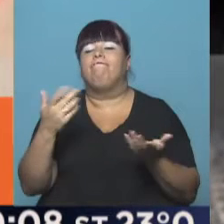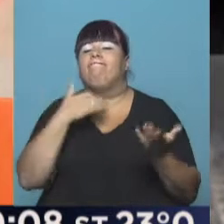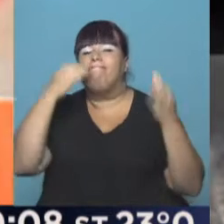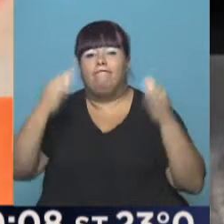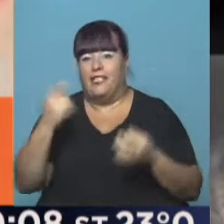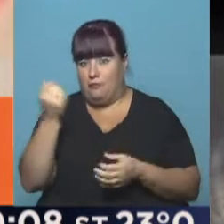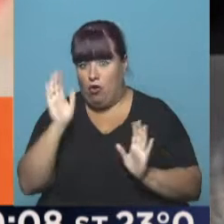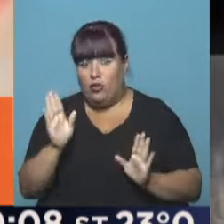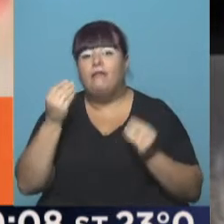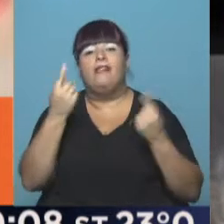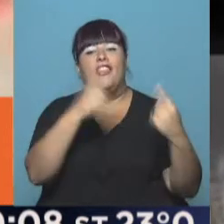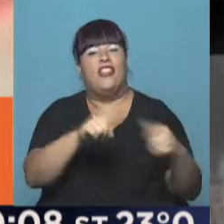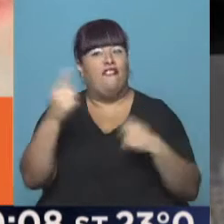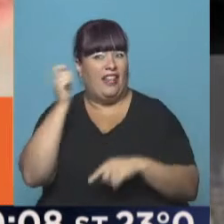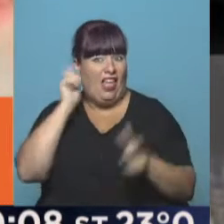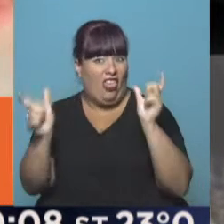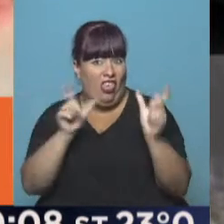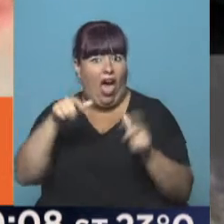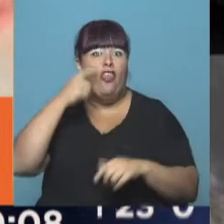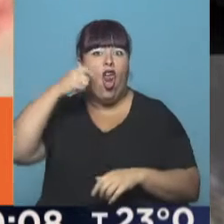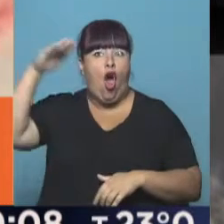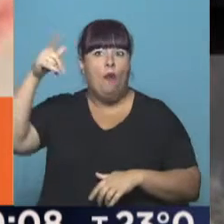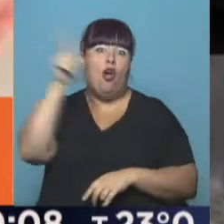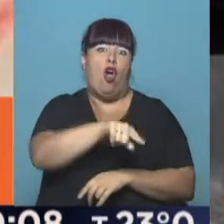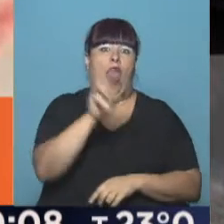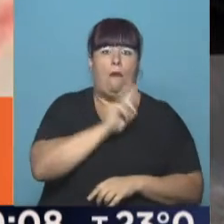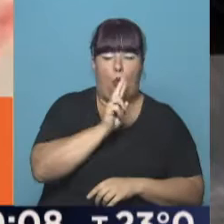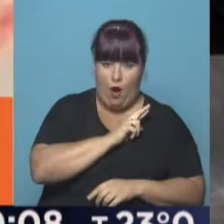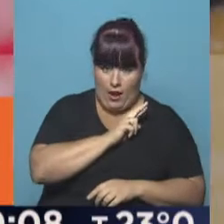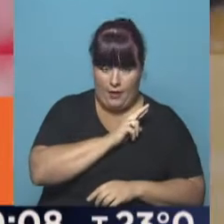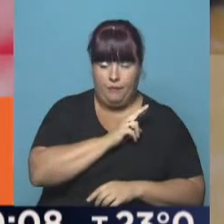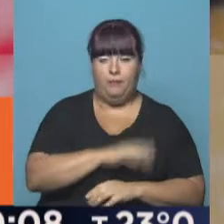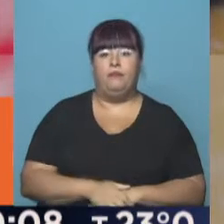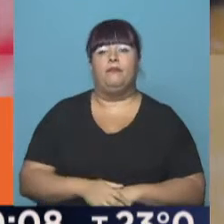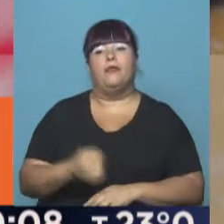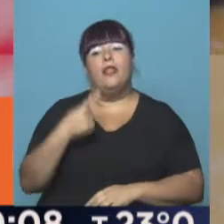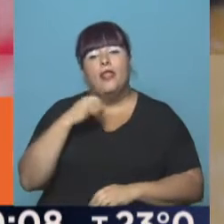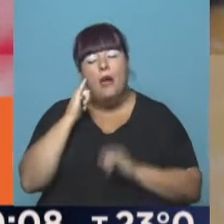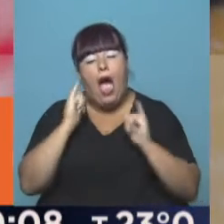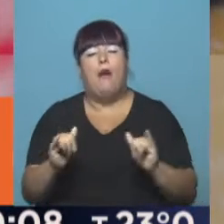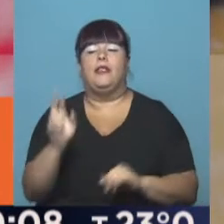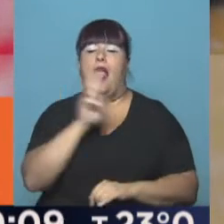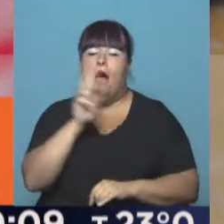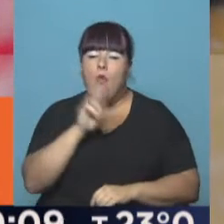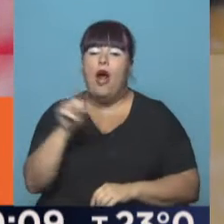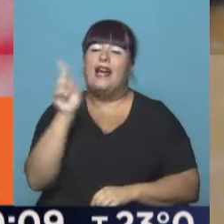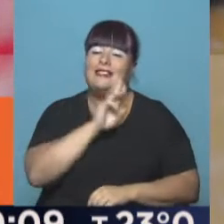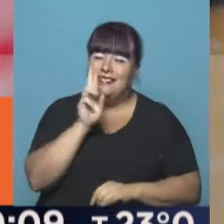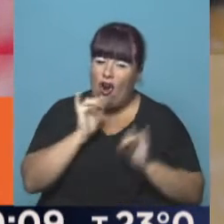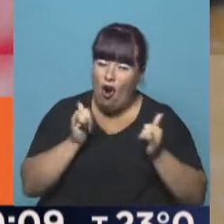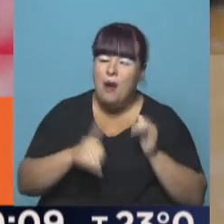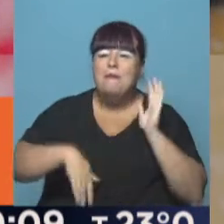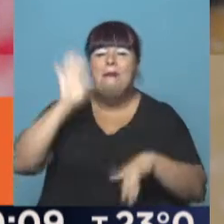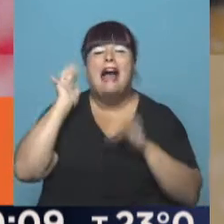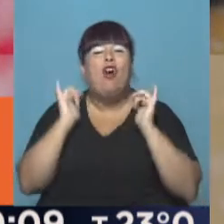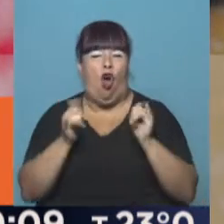soslayar que es la diferencia de edad del agresor con la víctima advertir a las mujeres a las chicas sobre